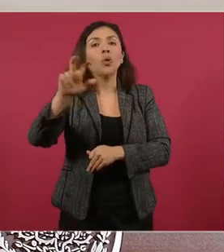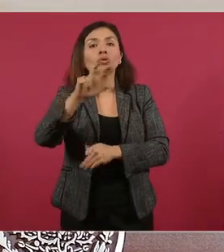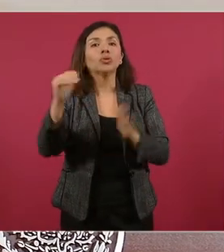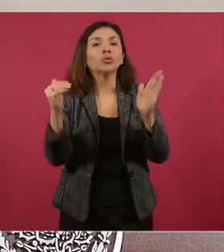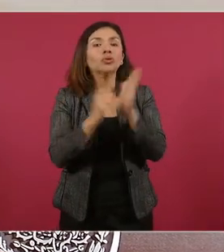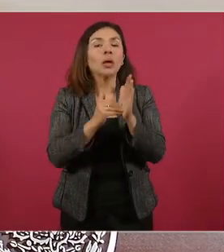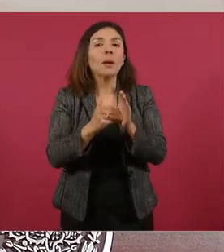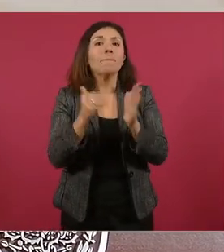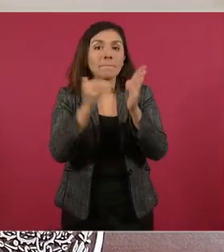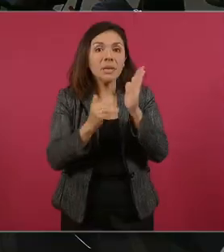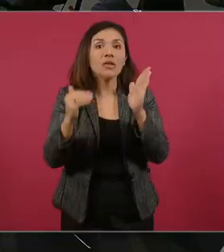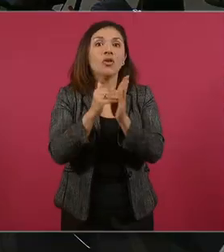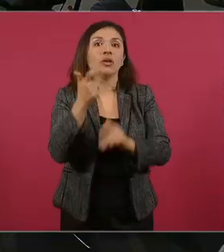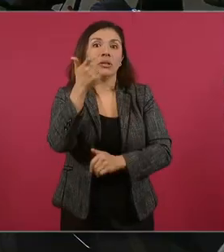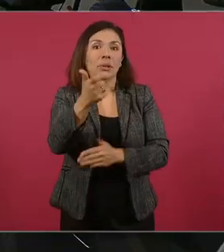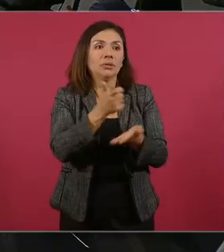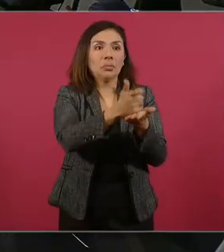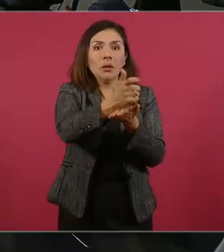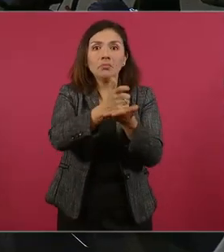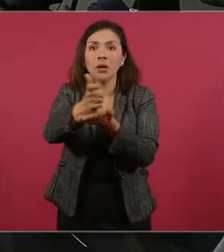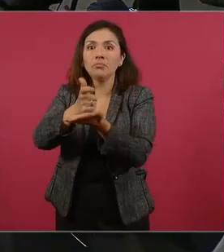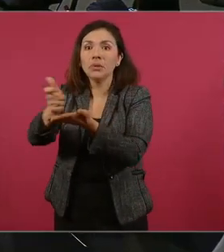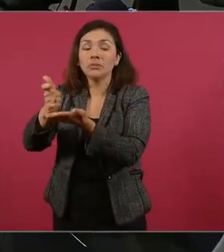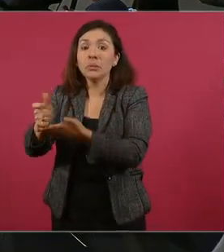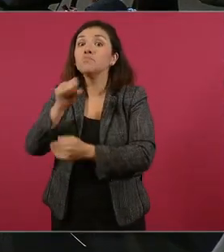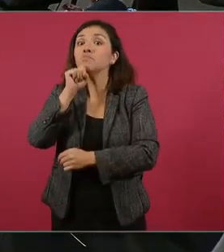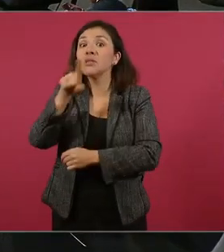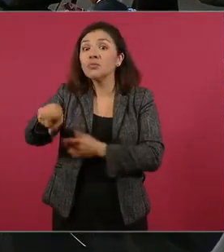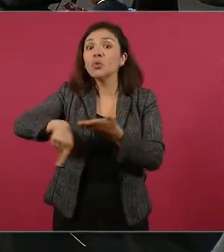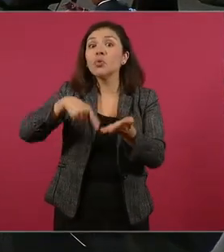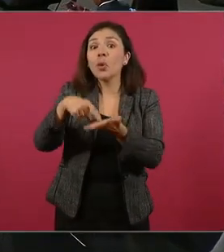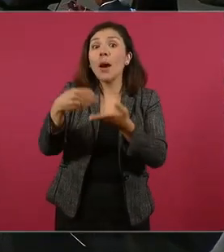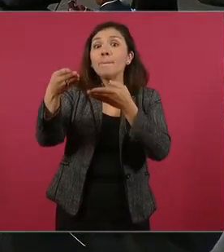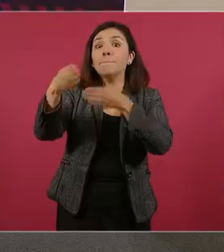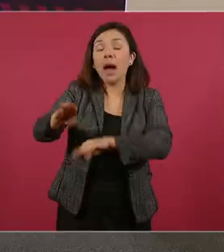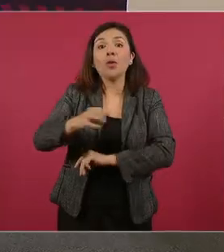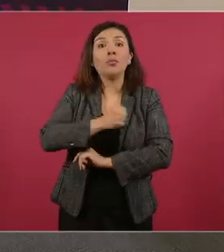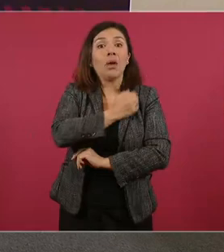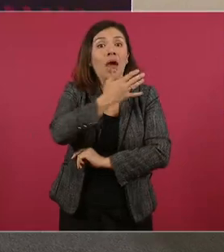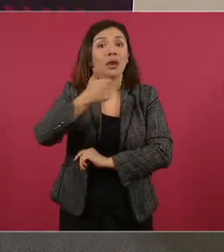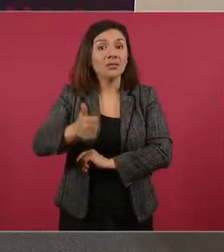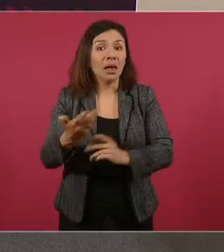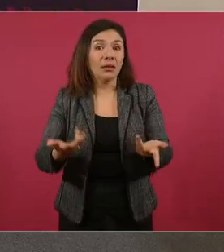$800,000 millones de pesos la dispersión en esas sucursales.